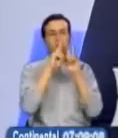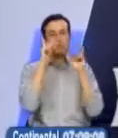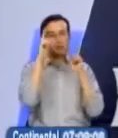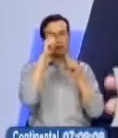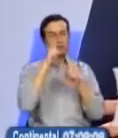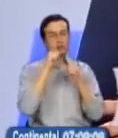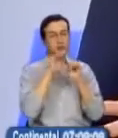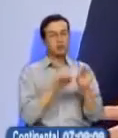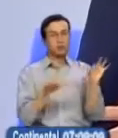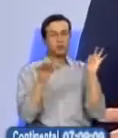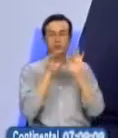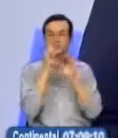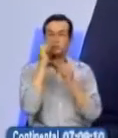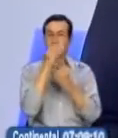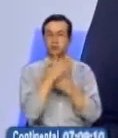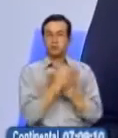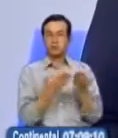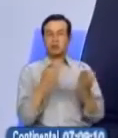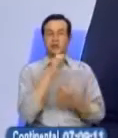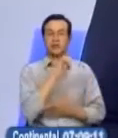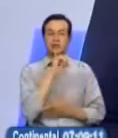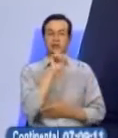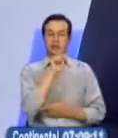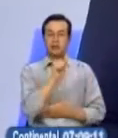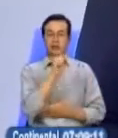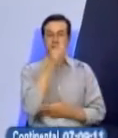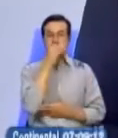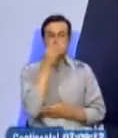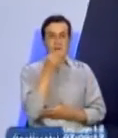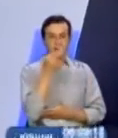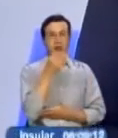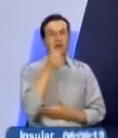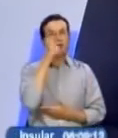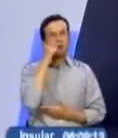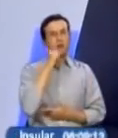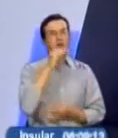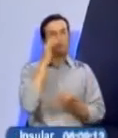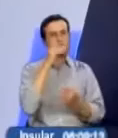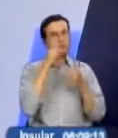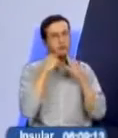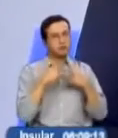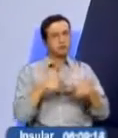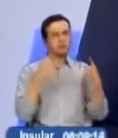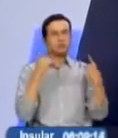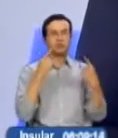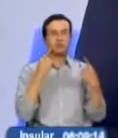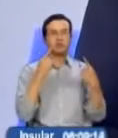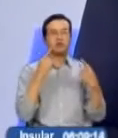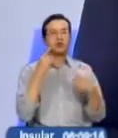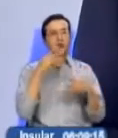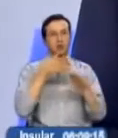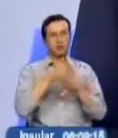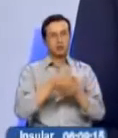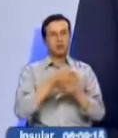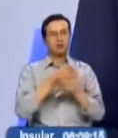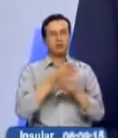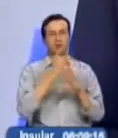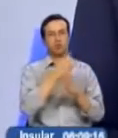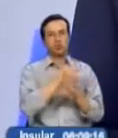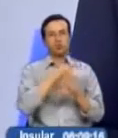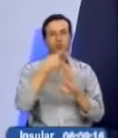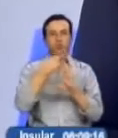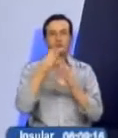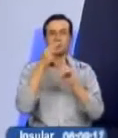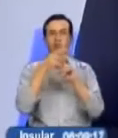complejo pero necesario de tratar. La CIA, mito o realidad, fue lo que tratamos el día de ayer. Ya el canal subirá el programa a